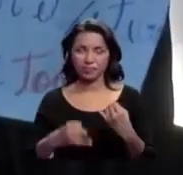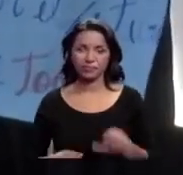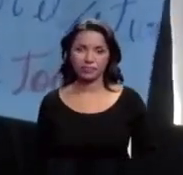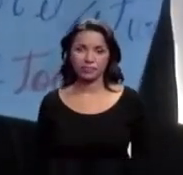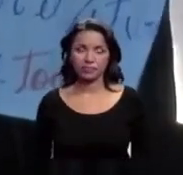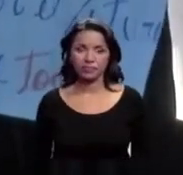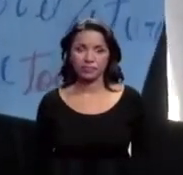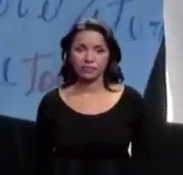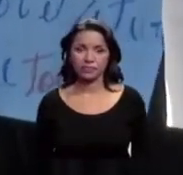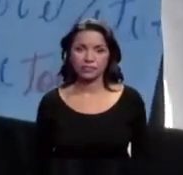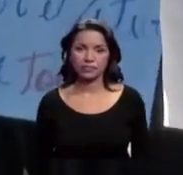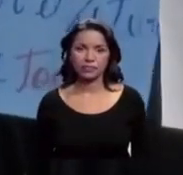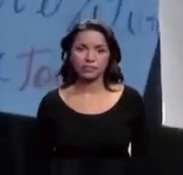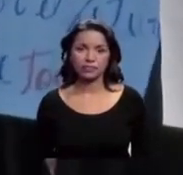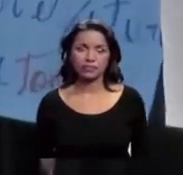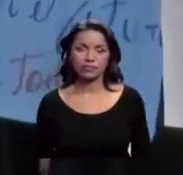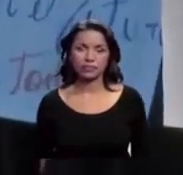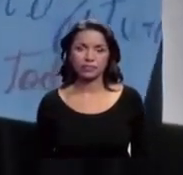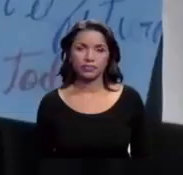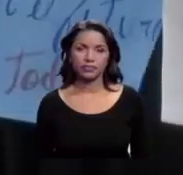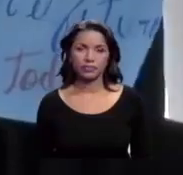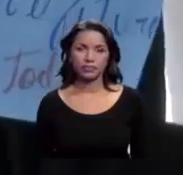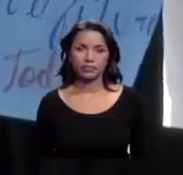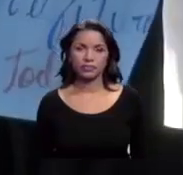Natalie Reyes tvn noticias